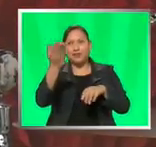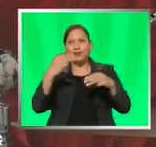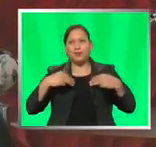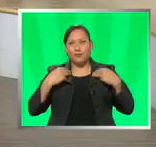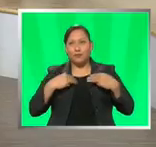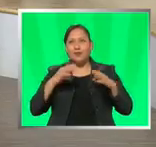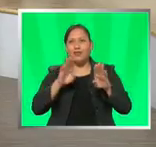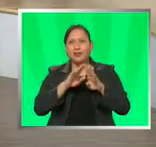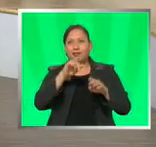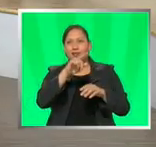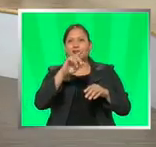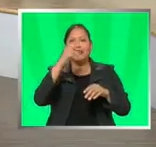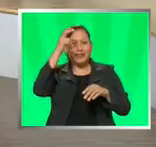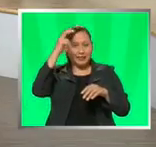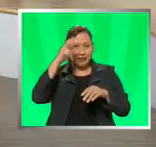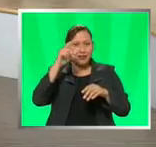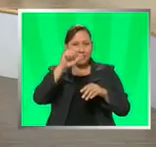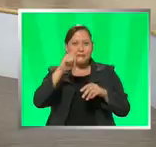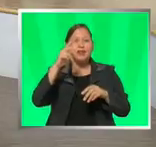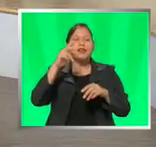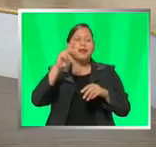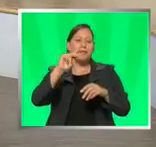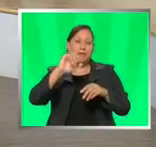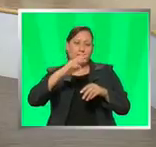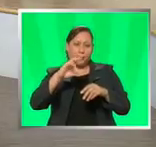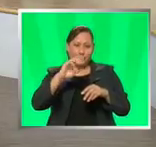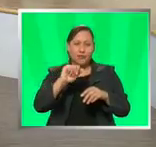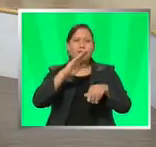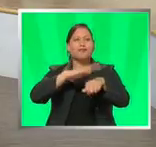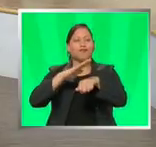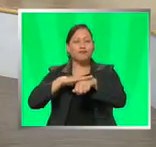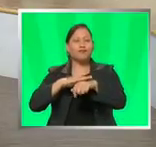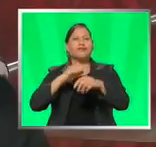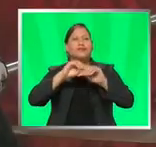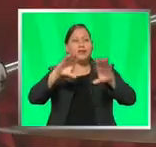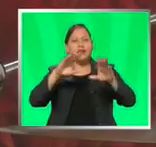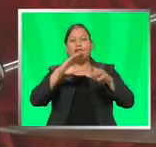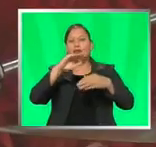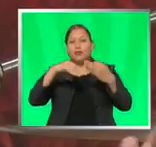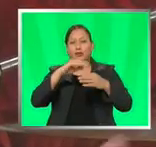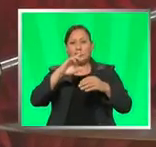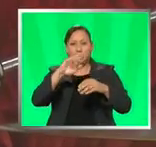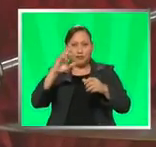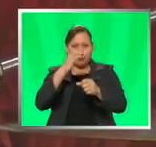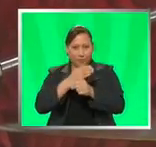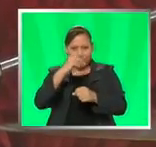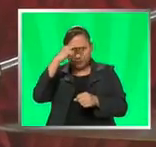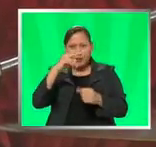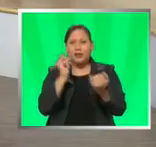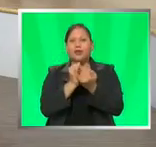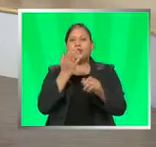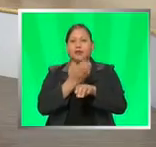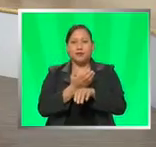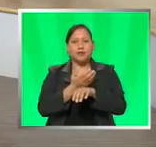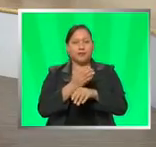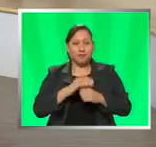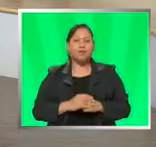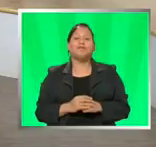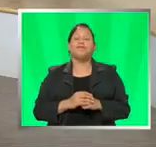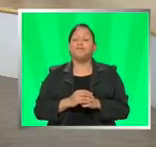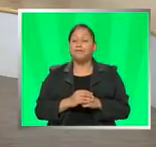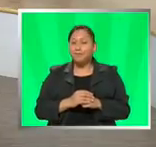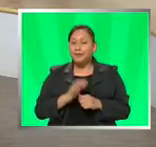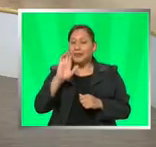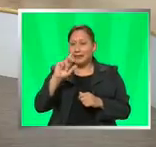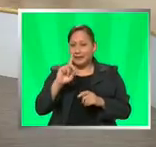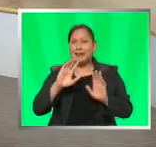de Belcha Musical a Hidalgo, vamos a estar por Pachuca y bueno, haciendo promoción por toda la República Mexicana y Estados Unidos desde luego. Muy bien, ¿el